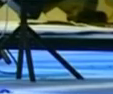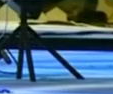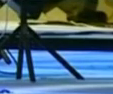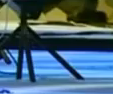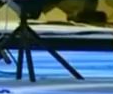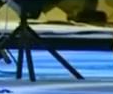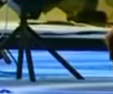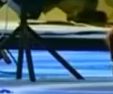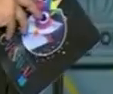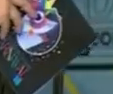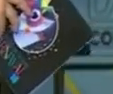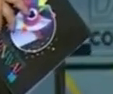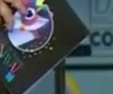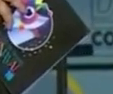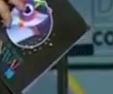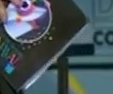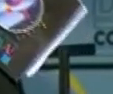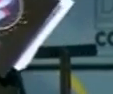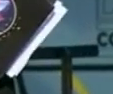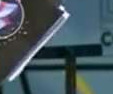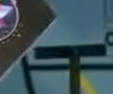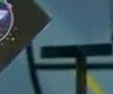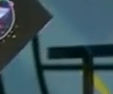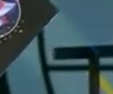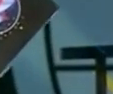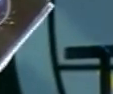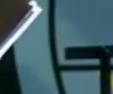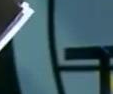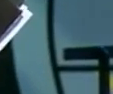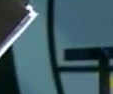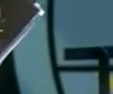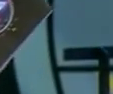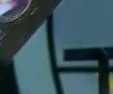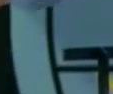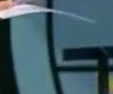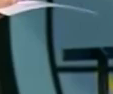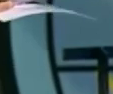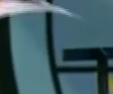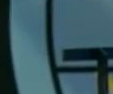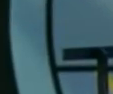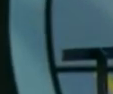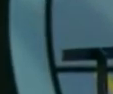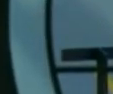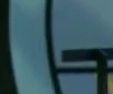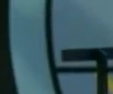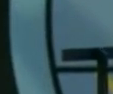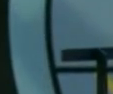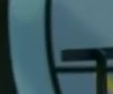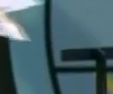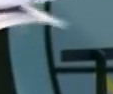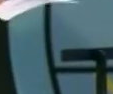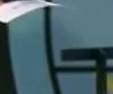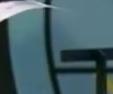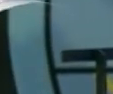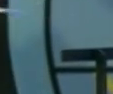Bueno, tenemos la posibilidad de recibir sobre este escenario a los representantes de las murgas. Se entretienen,